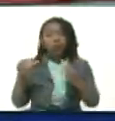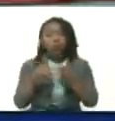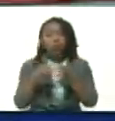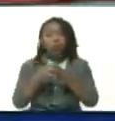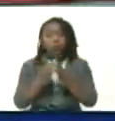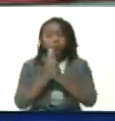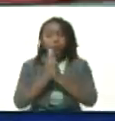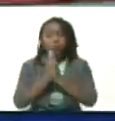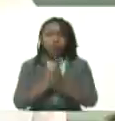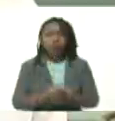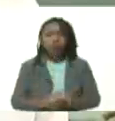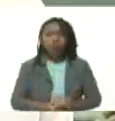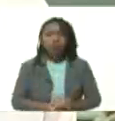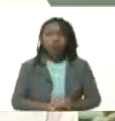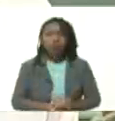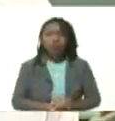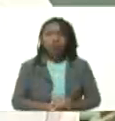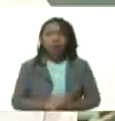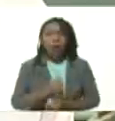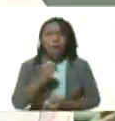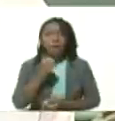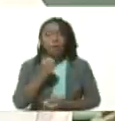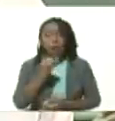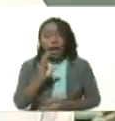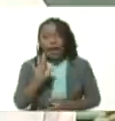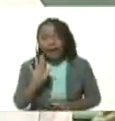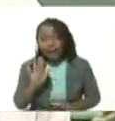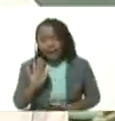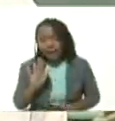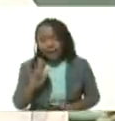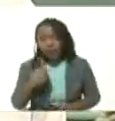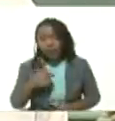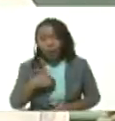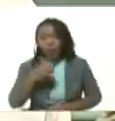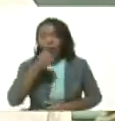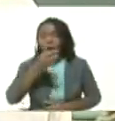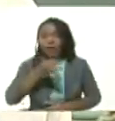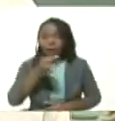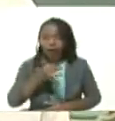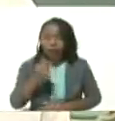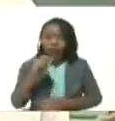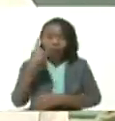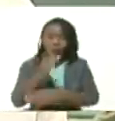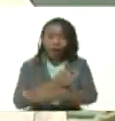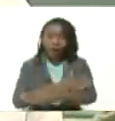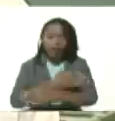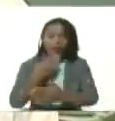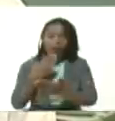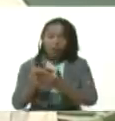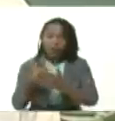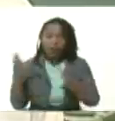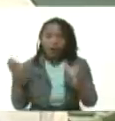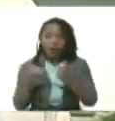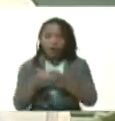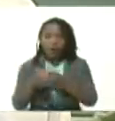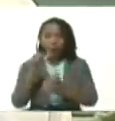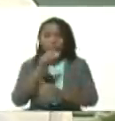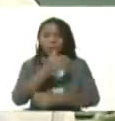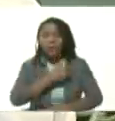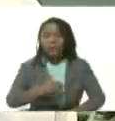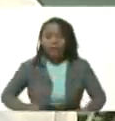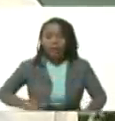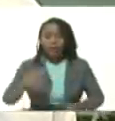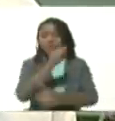favor. Bueno, primero que nada, muy buenas tardes, agradecido por la reunión, presidente, vicepresidenta,